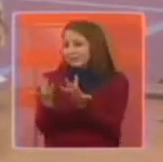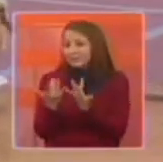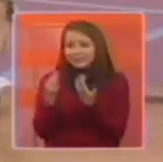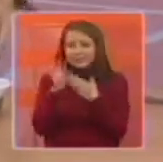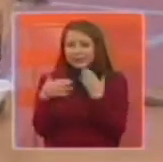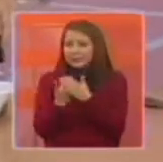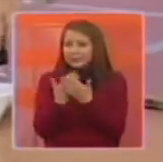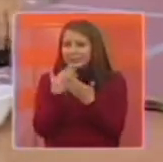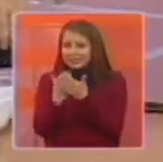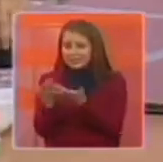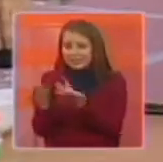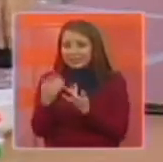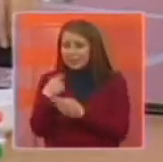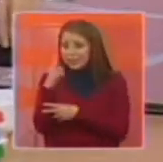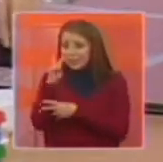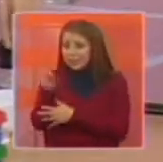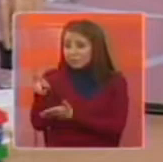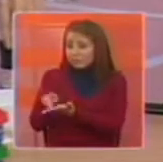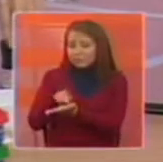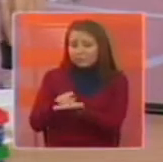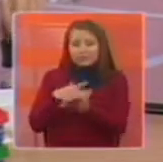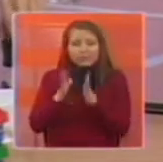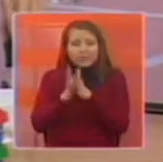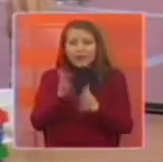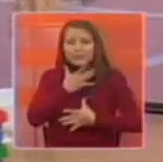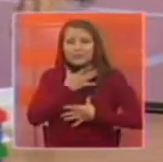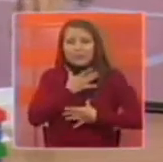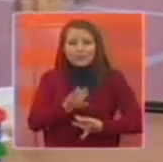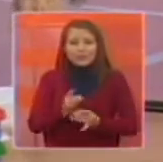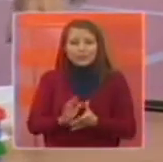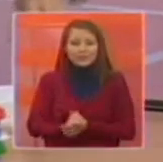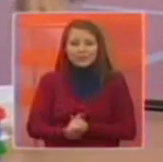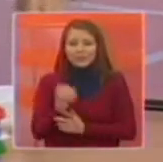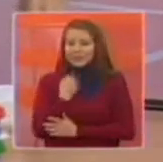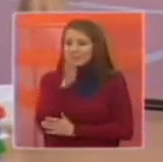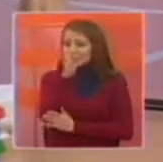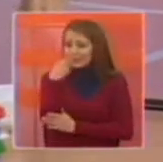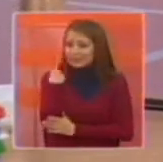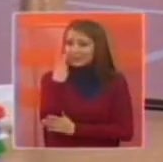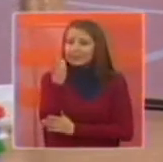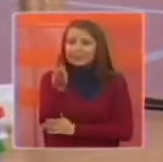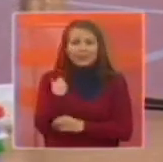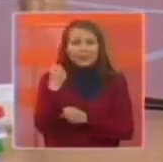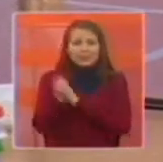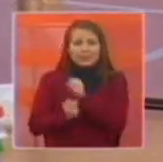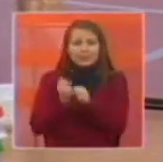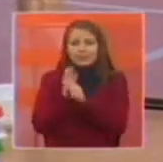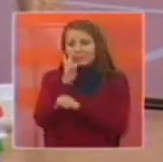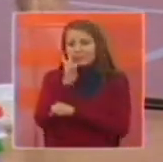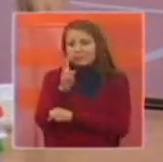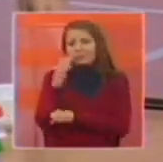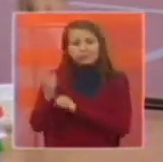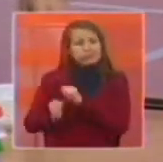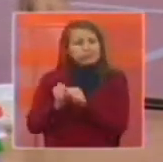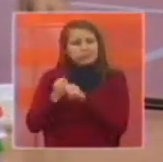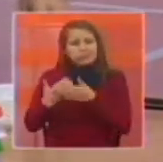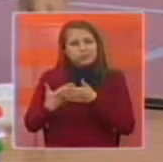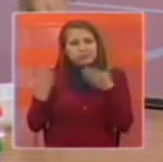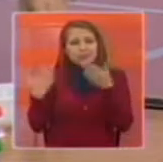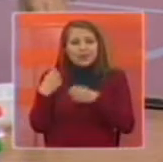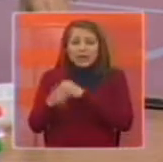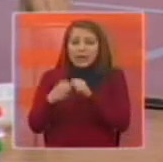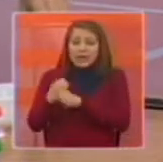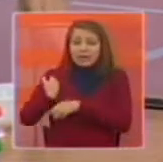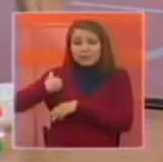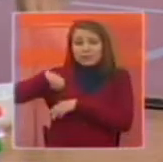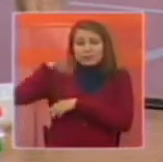viendo con el programa suyo. Estoy fascinada, ya siempre le veo. Tengo ya muchos años de verla, desde hace